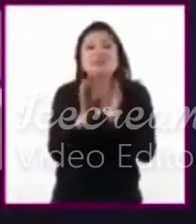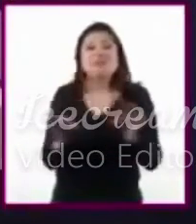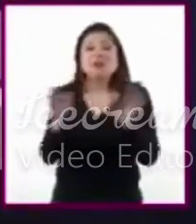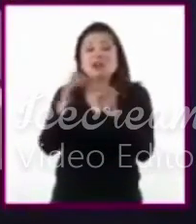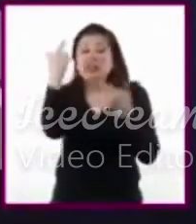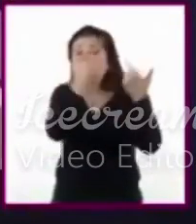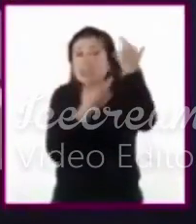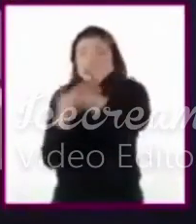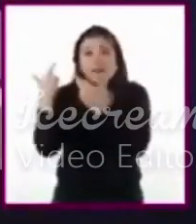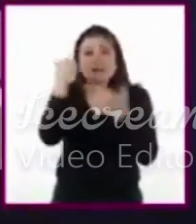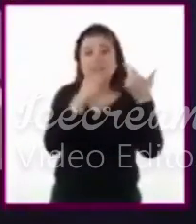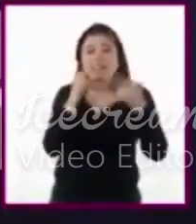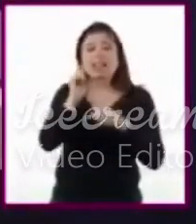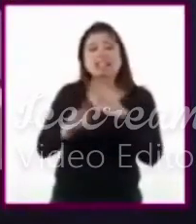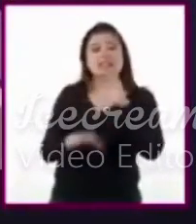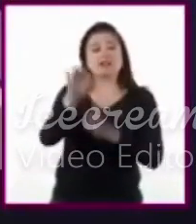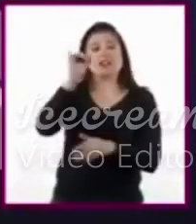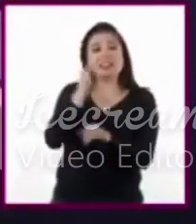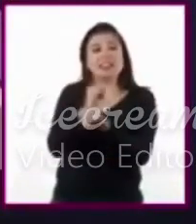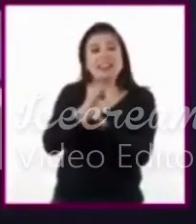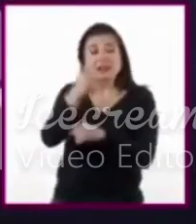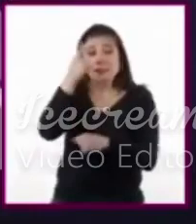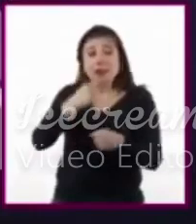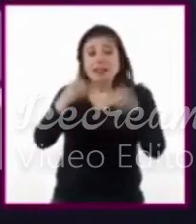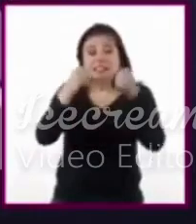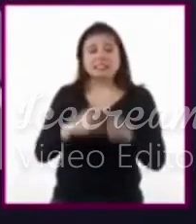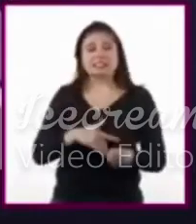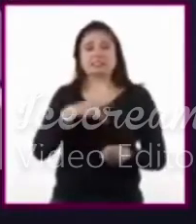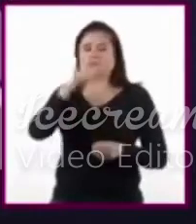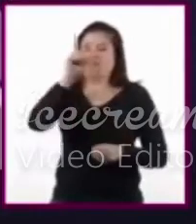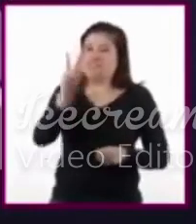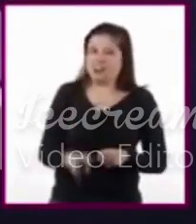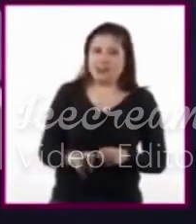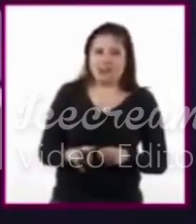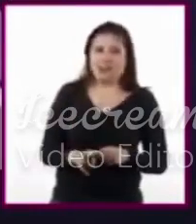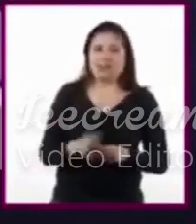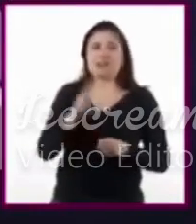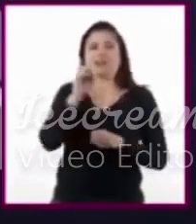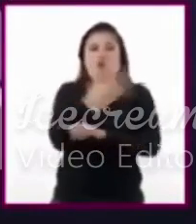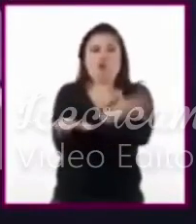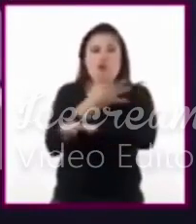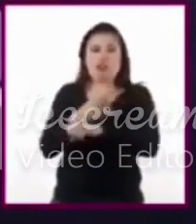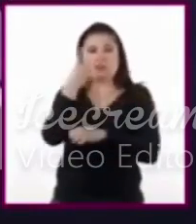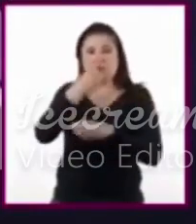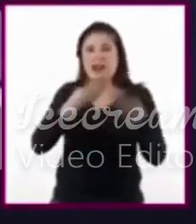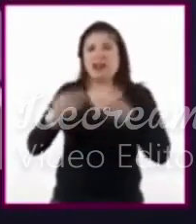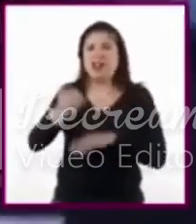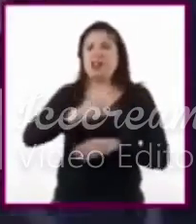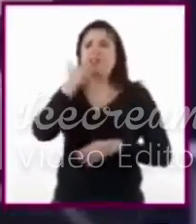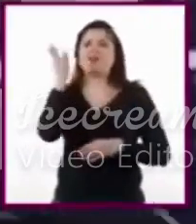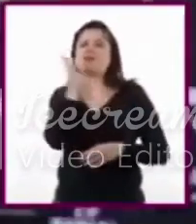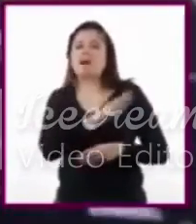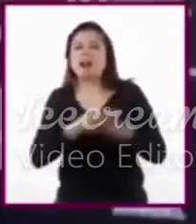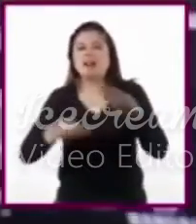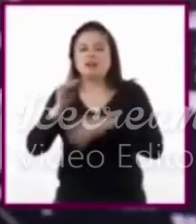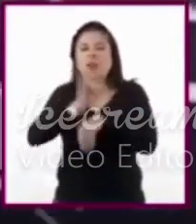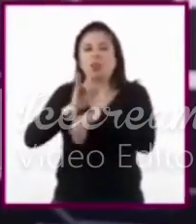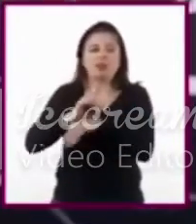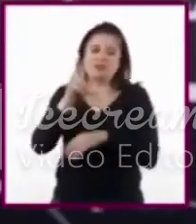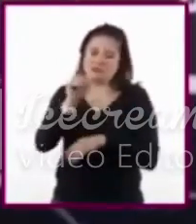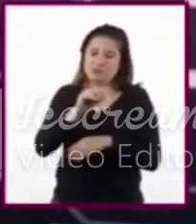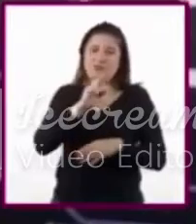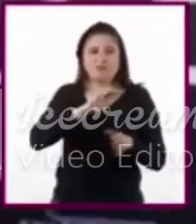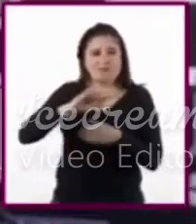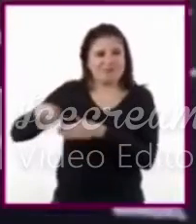la información que se encuentra en Internet para asegurarnos de que sea fiable y evitar compartir datos erróneos. ¿Están listos